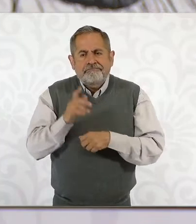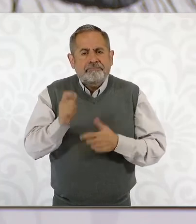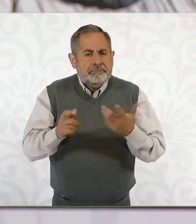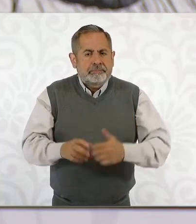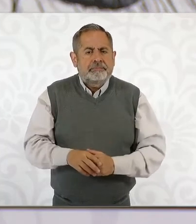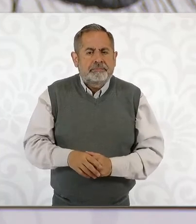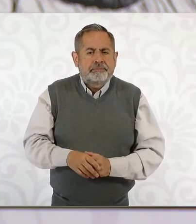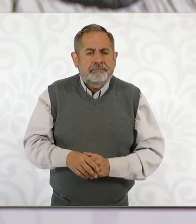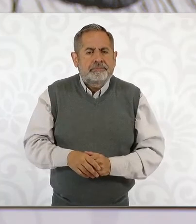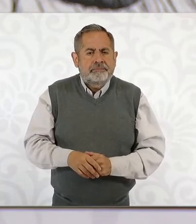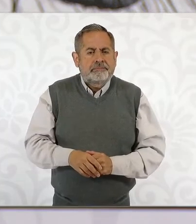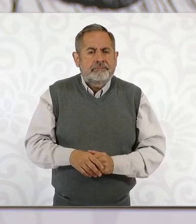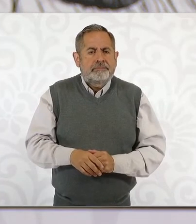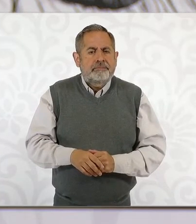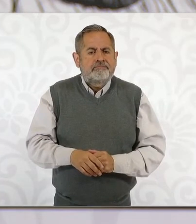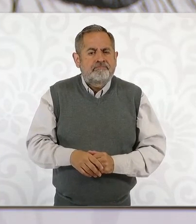Porque